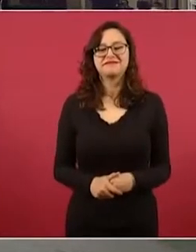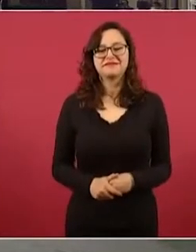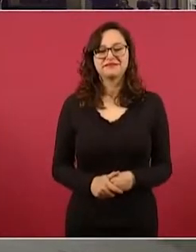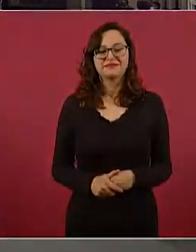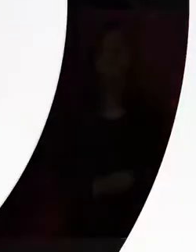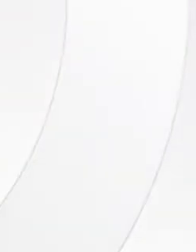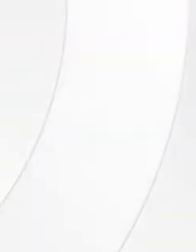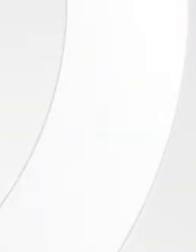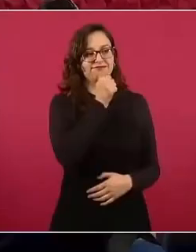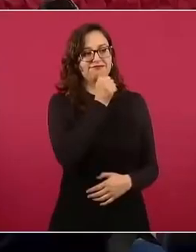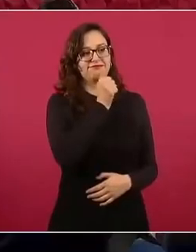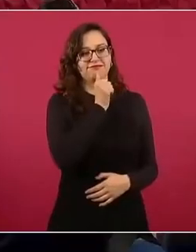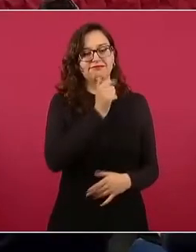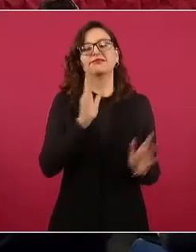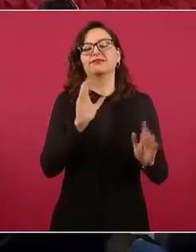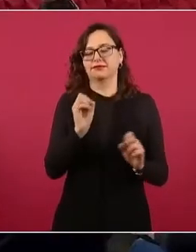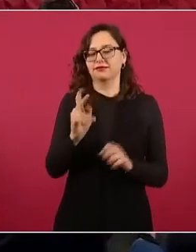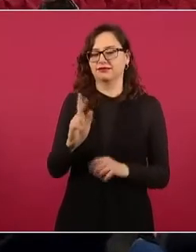presidente?